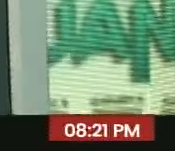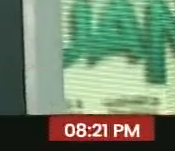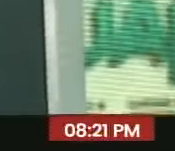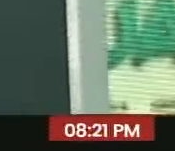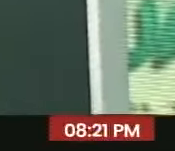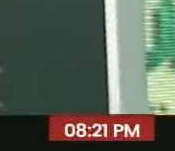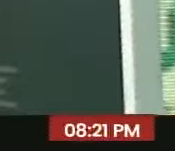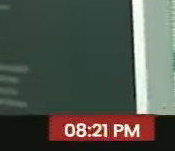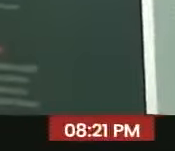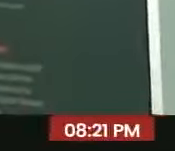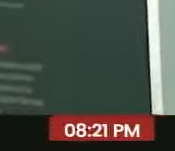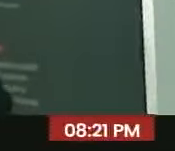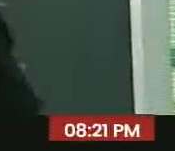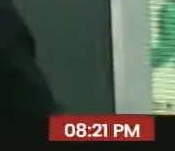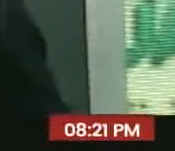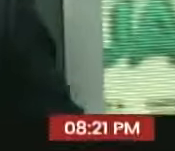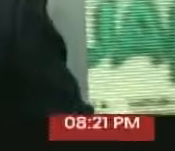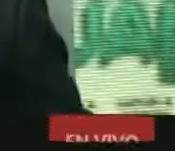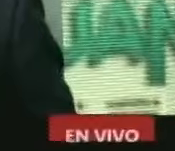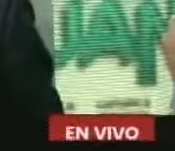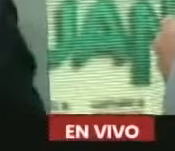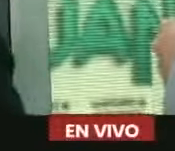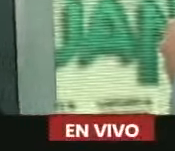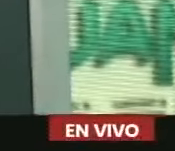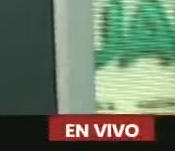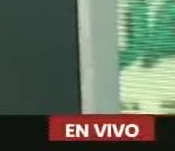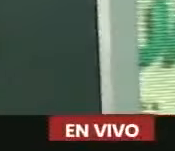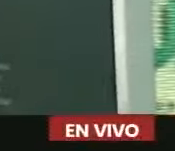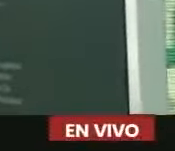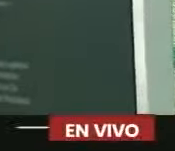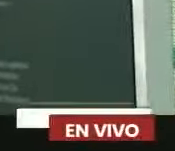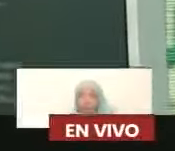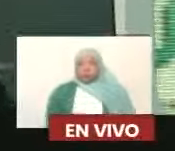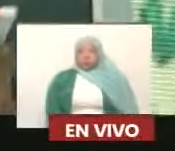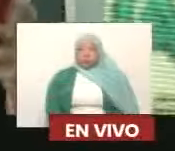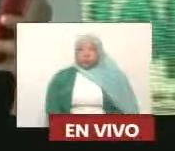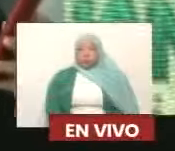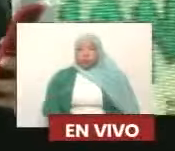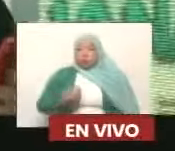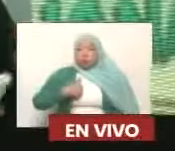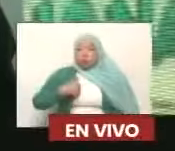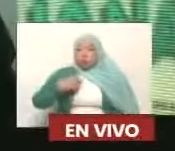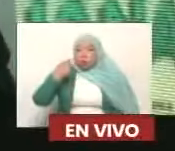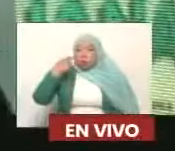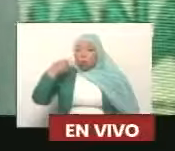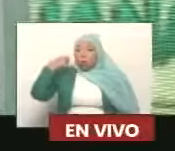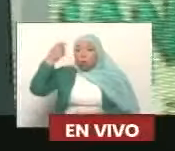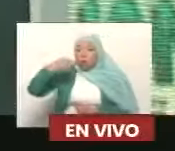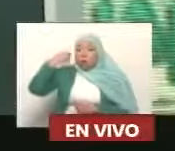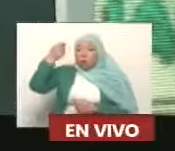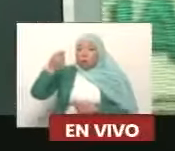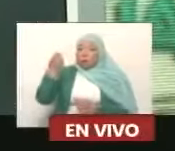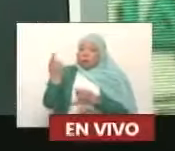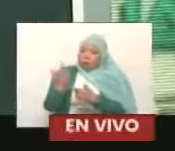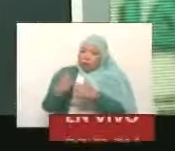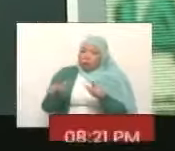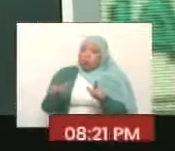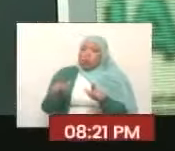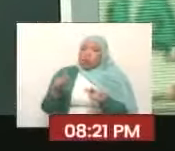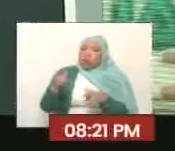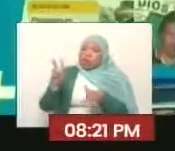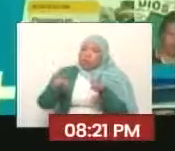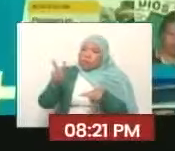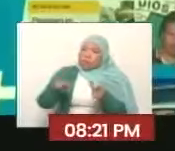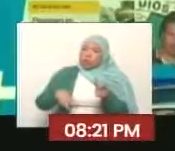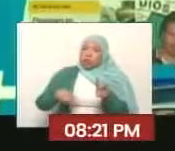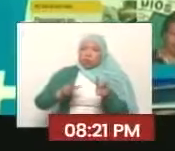Yo le pregunto, presidente, ¿son estas imágenes que acabamos de ver las de un país que garantiza la libertad de expresión? Jamás.